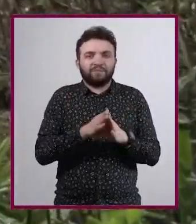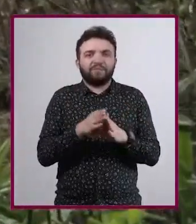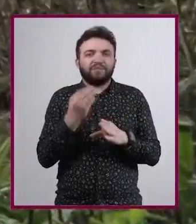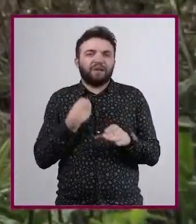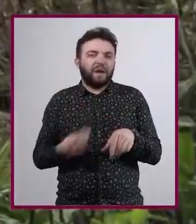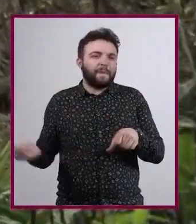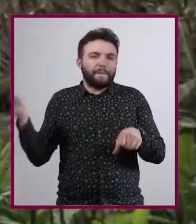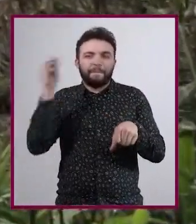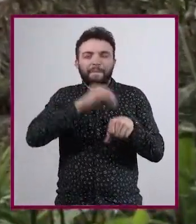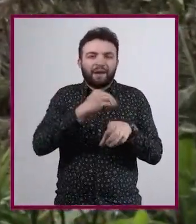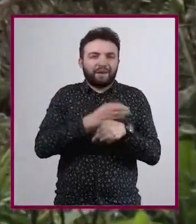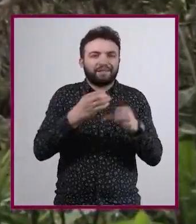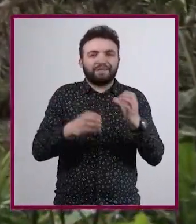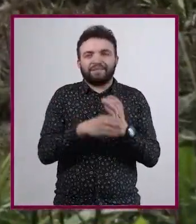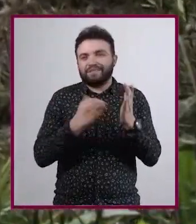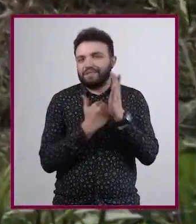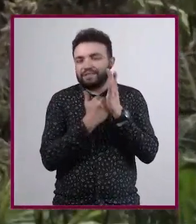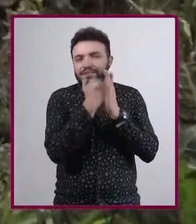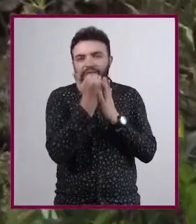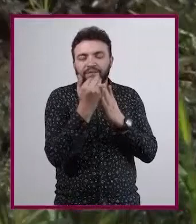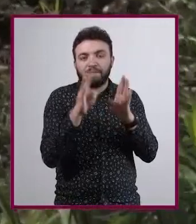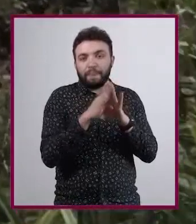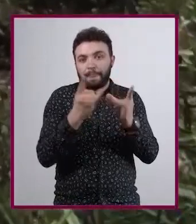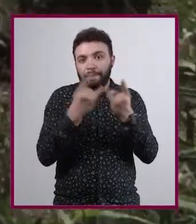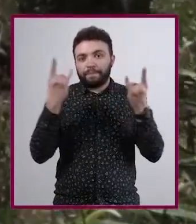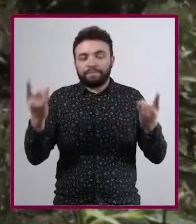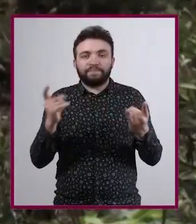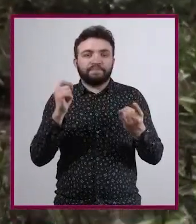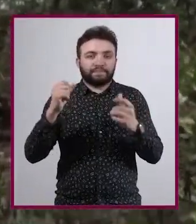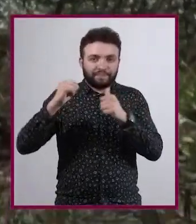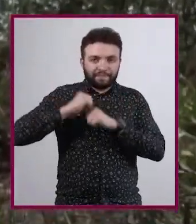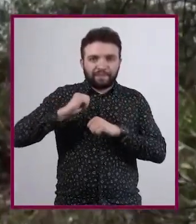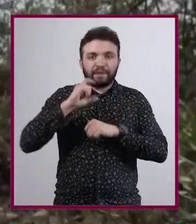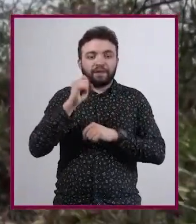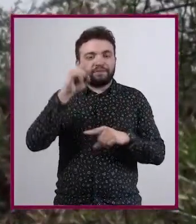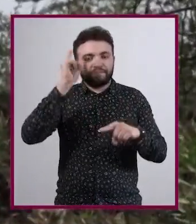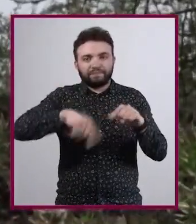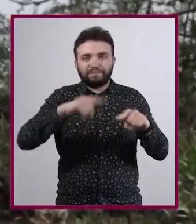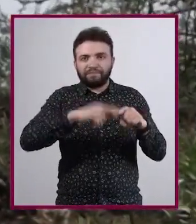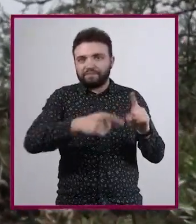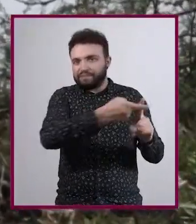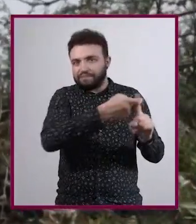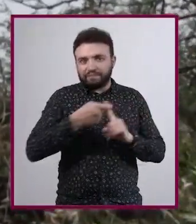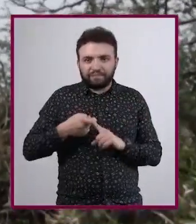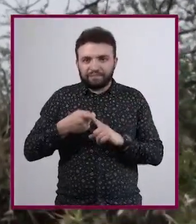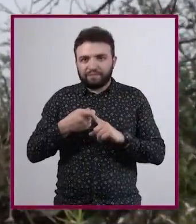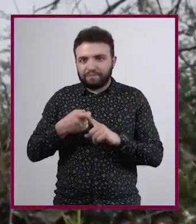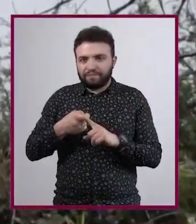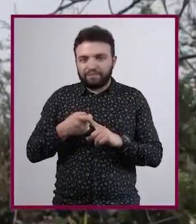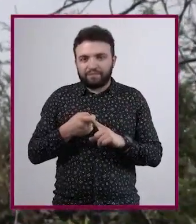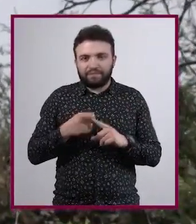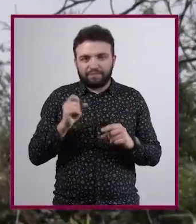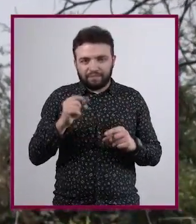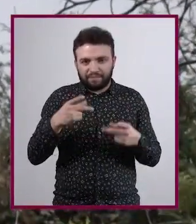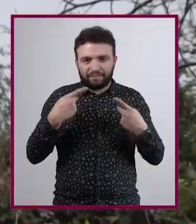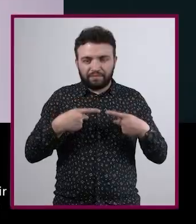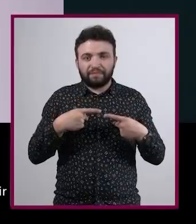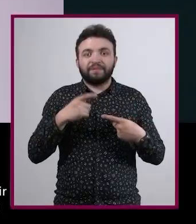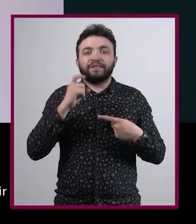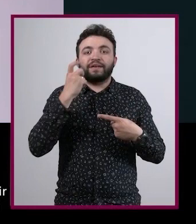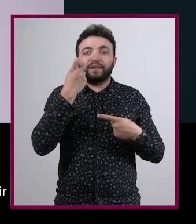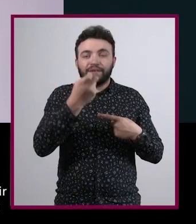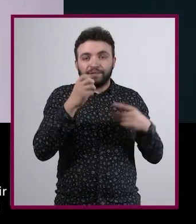y puestos en relación con historias contemporáneas de despojo, y se encuentran todos estos personajes